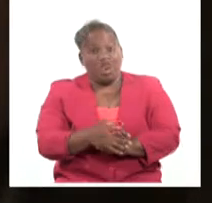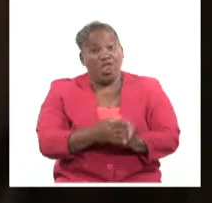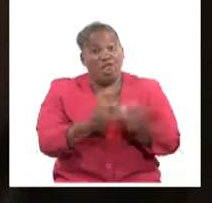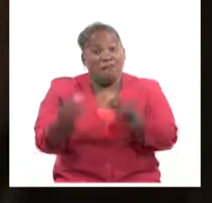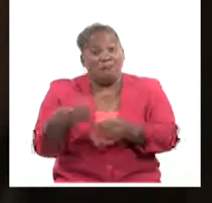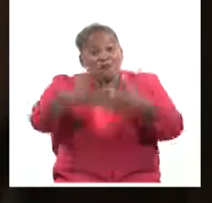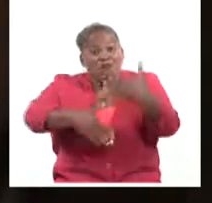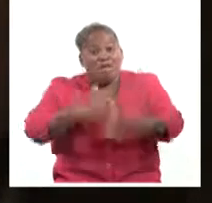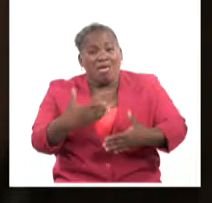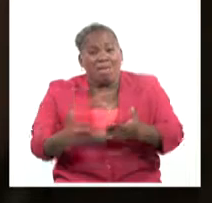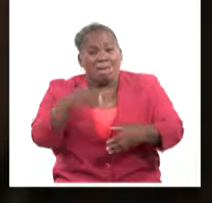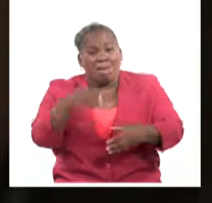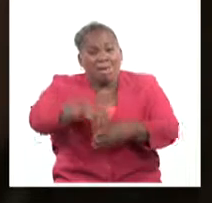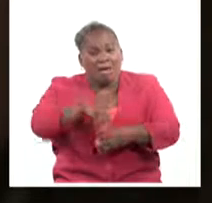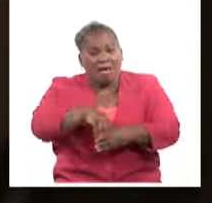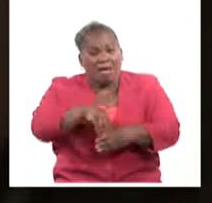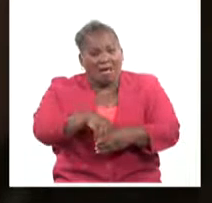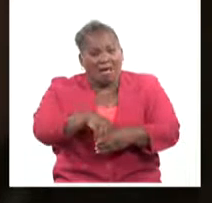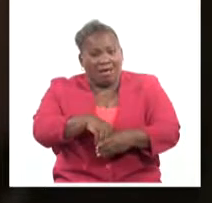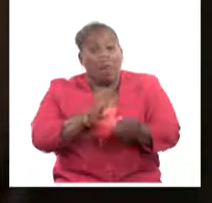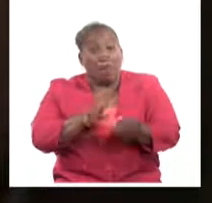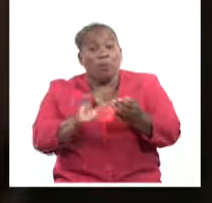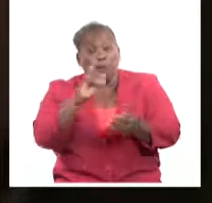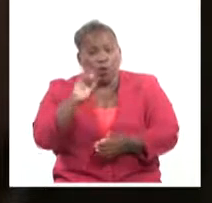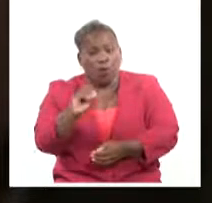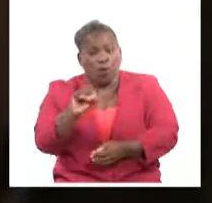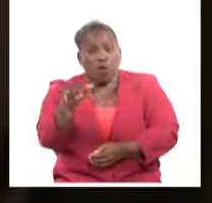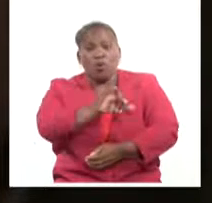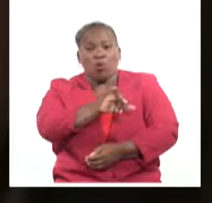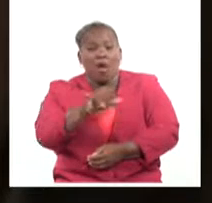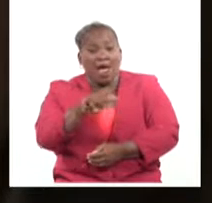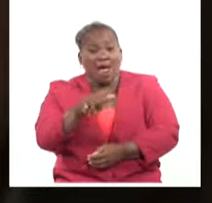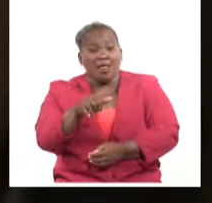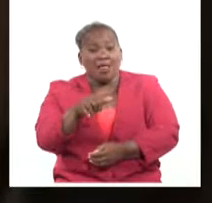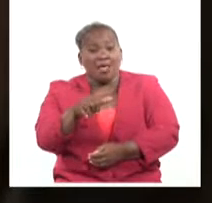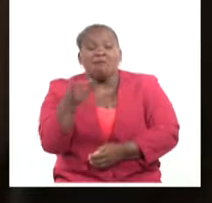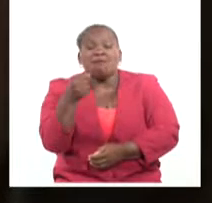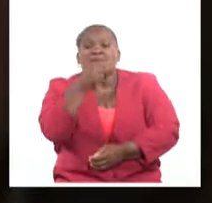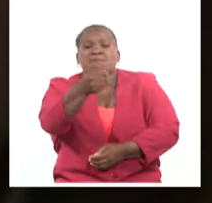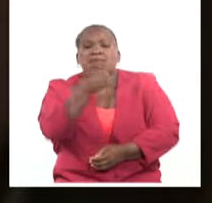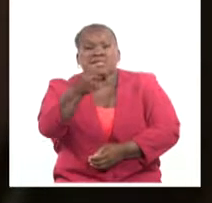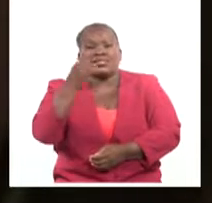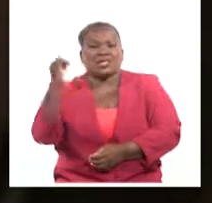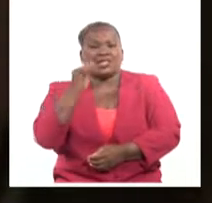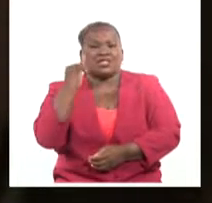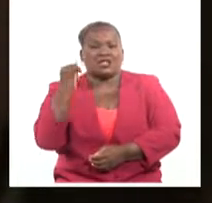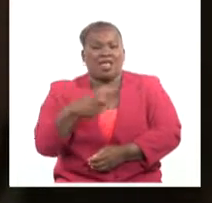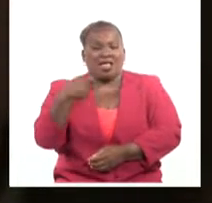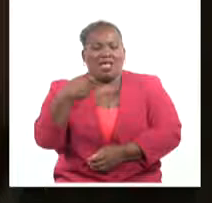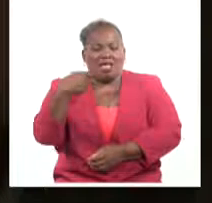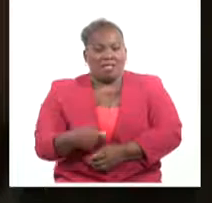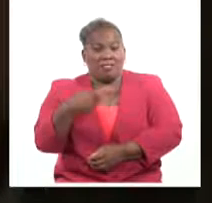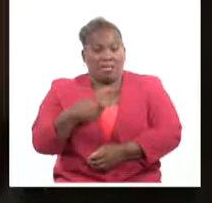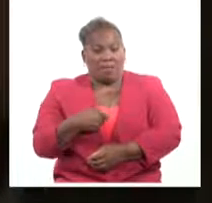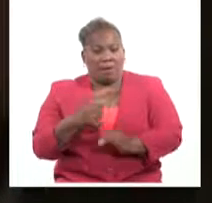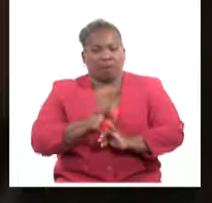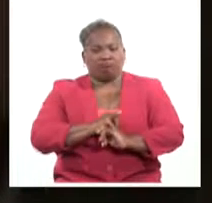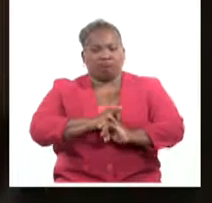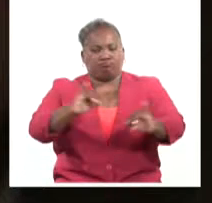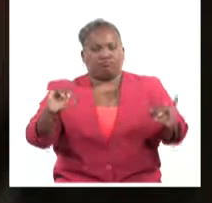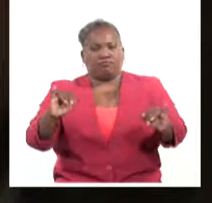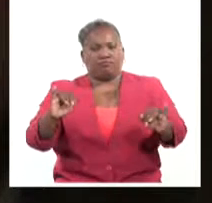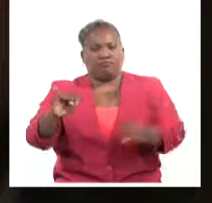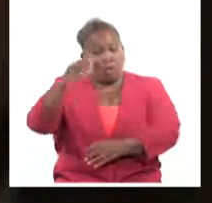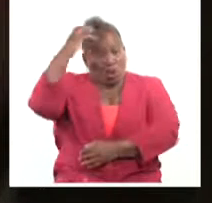violencia, creo que también la prensa internacional debería de comunicar que